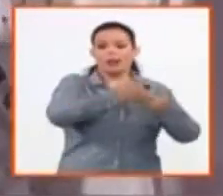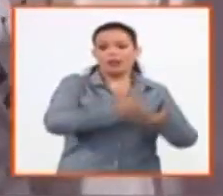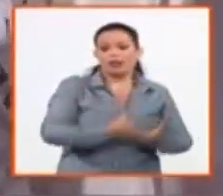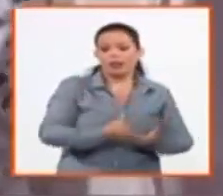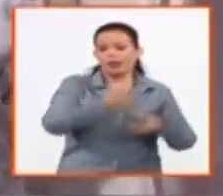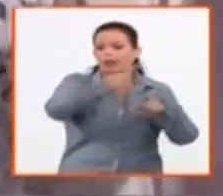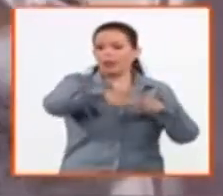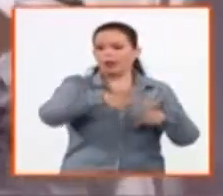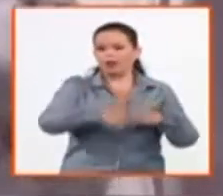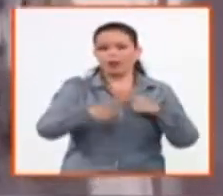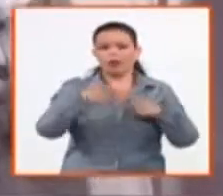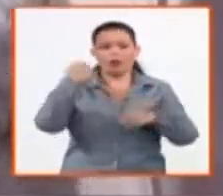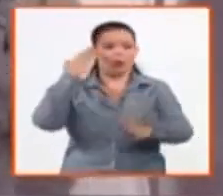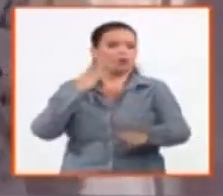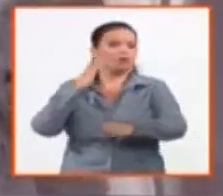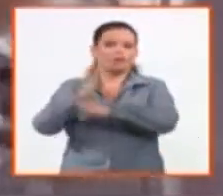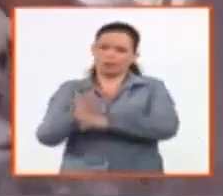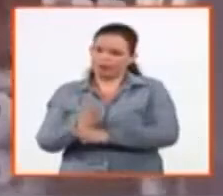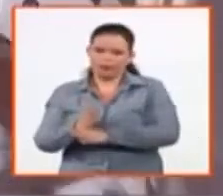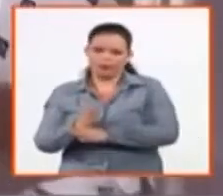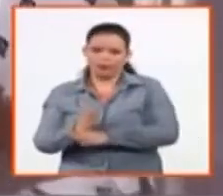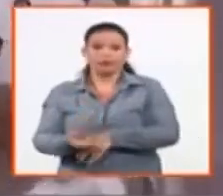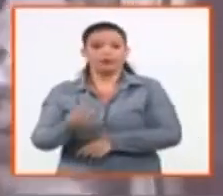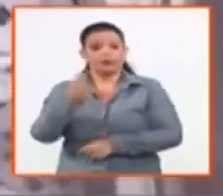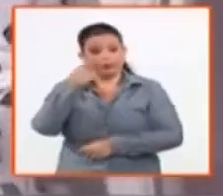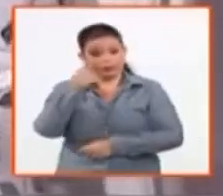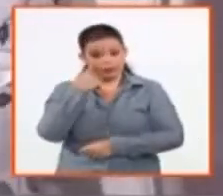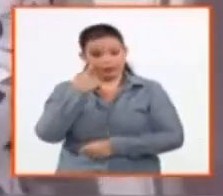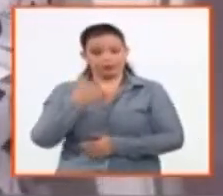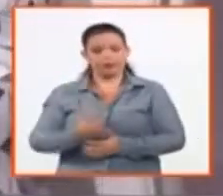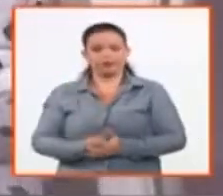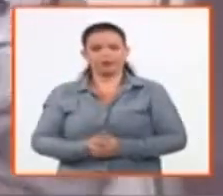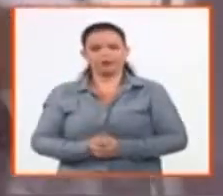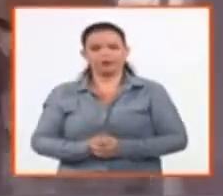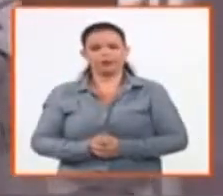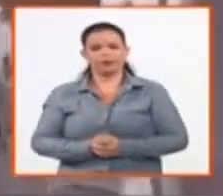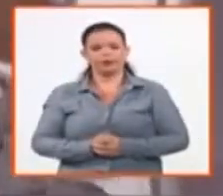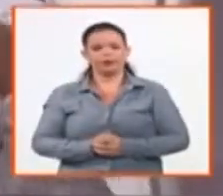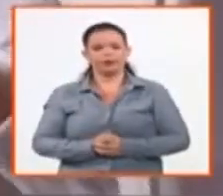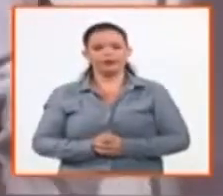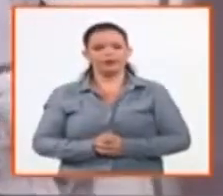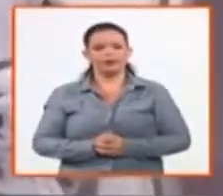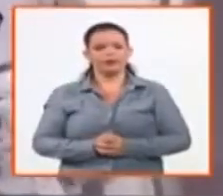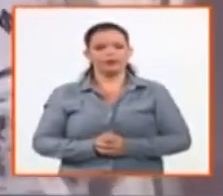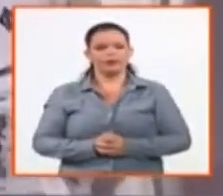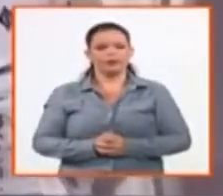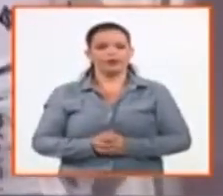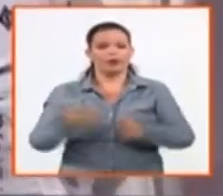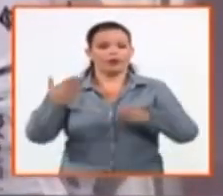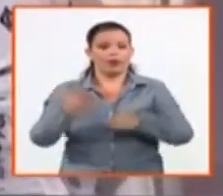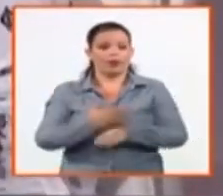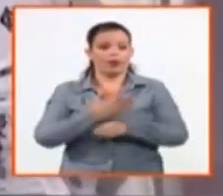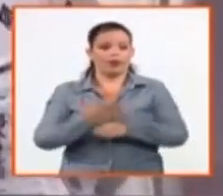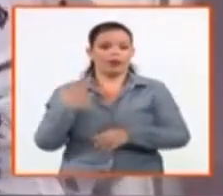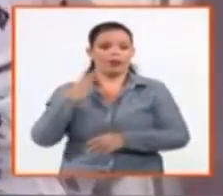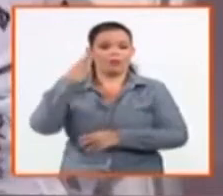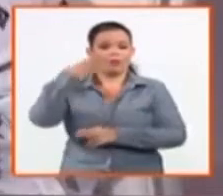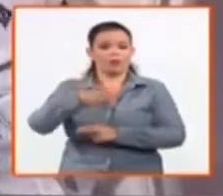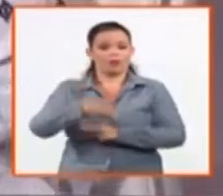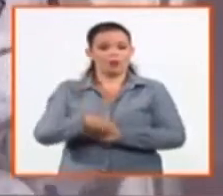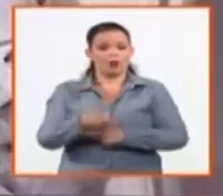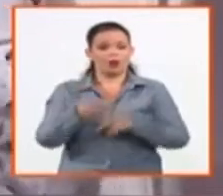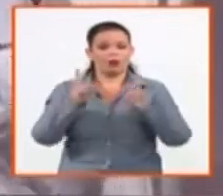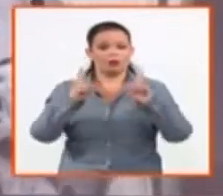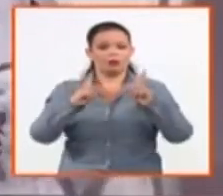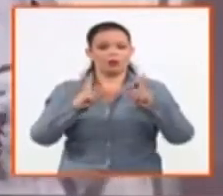creen el gobierno y que cumplan con todo lo que se plantea. Las misiones diplomáticas se están yendo y los